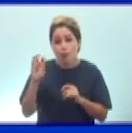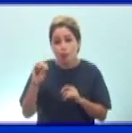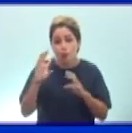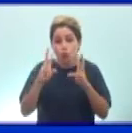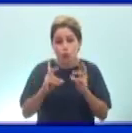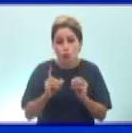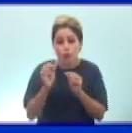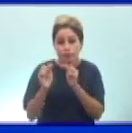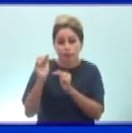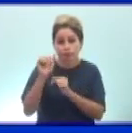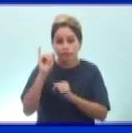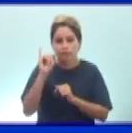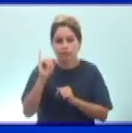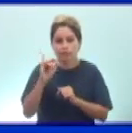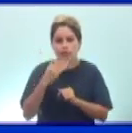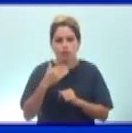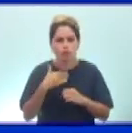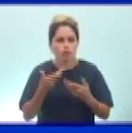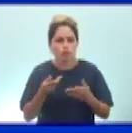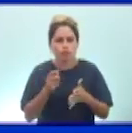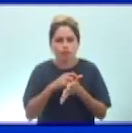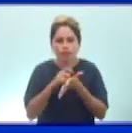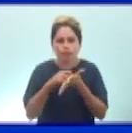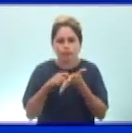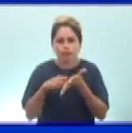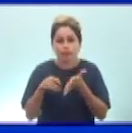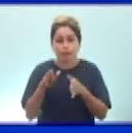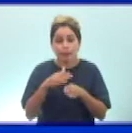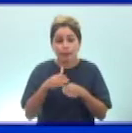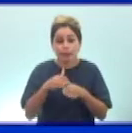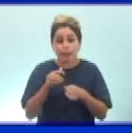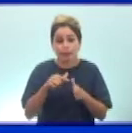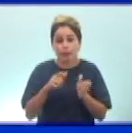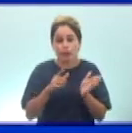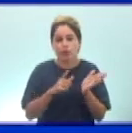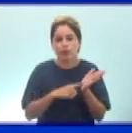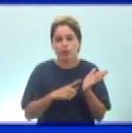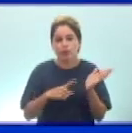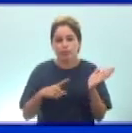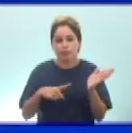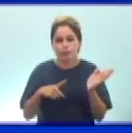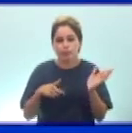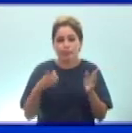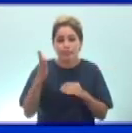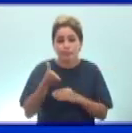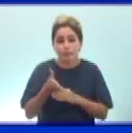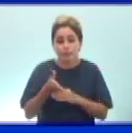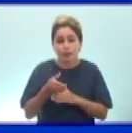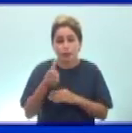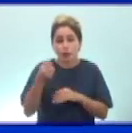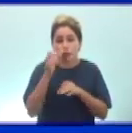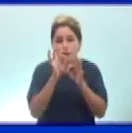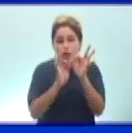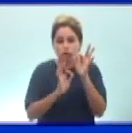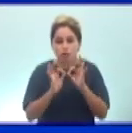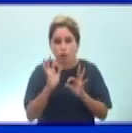debemos escribir aplicando la distribución electrónica simplificada para un átomo? Esta es la distribución electrónica del átomo de